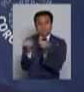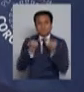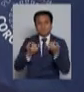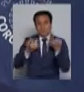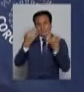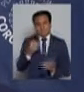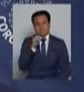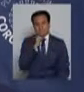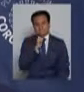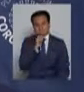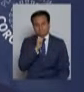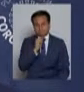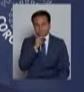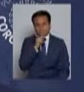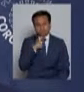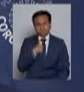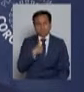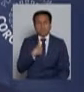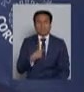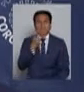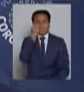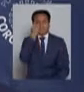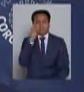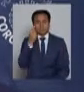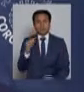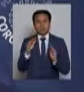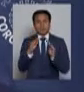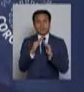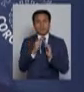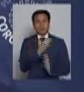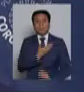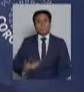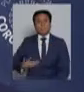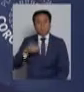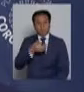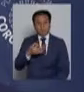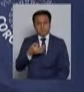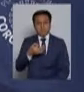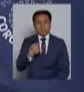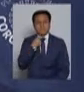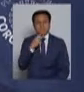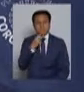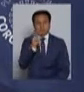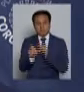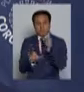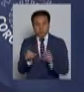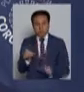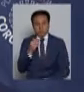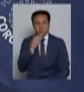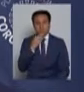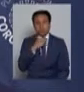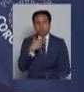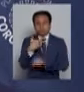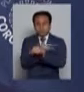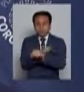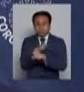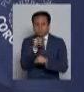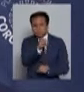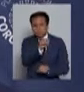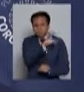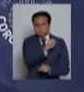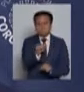exacta. Entiendo que aquí en el Palacio de la Moneda ha habido 3 y otros muchos se han testeado y han